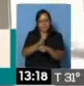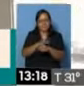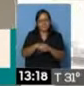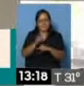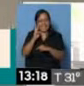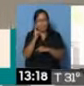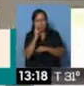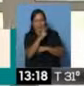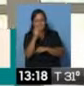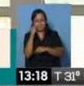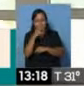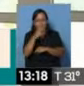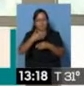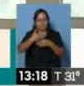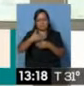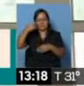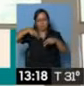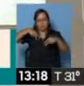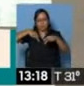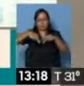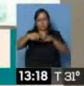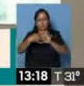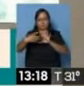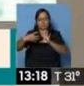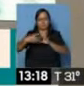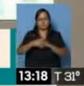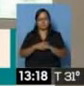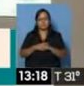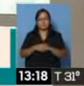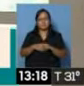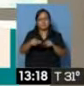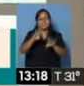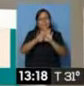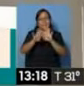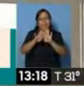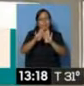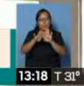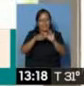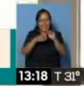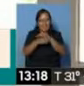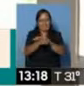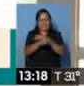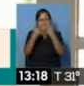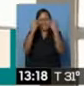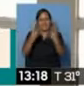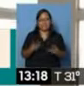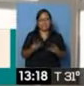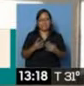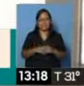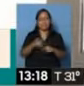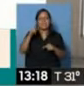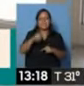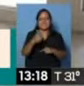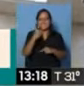es un lo que se está mostrando es un escáner que está justo en en la entrada a lo que es el todo el el predio es un escáner que detecta